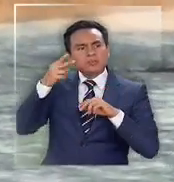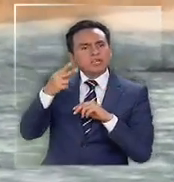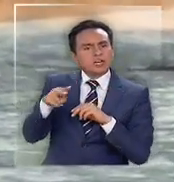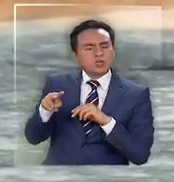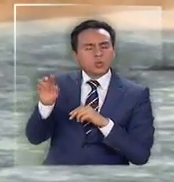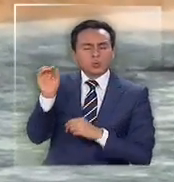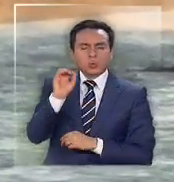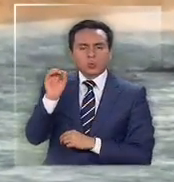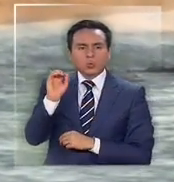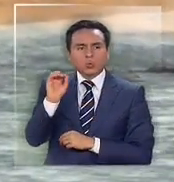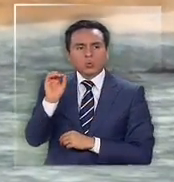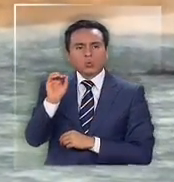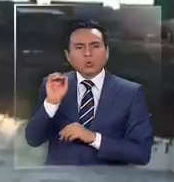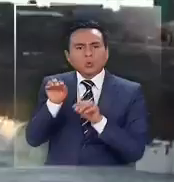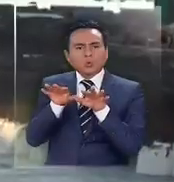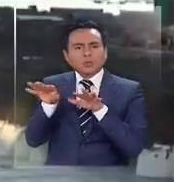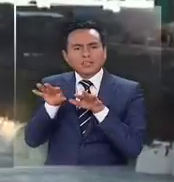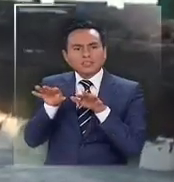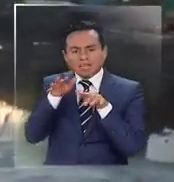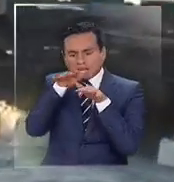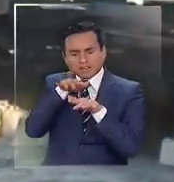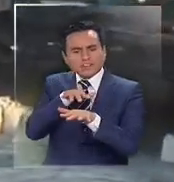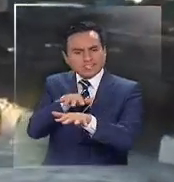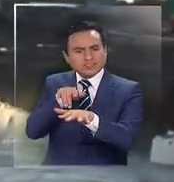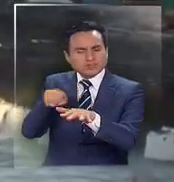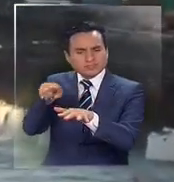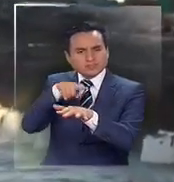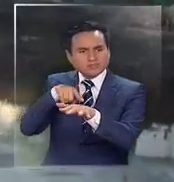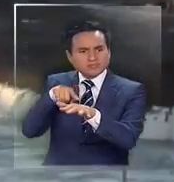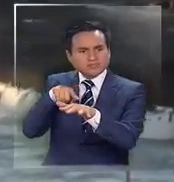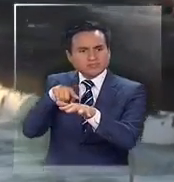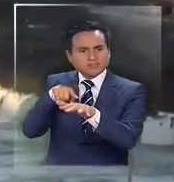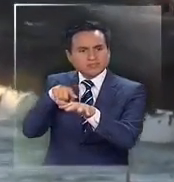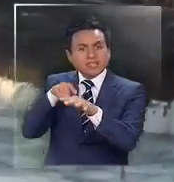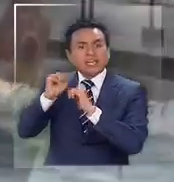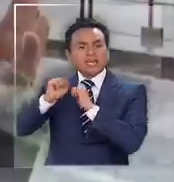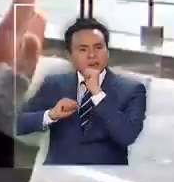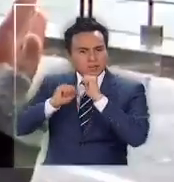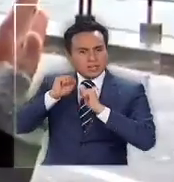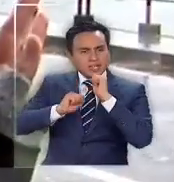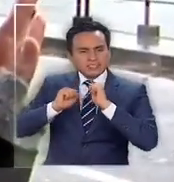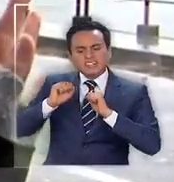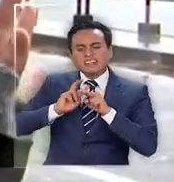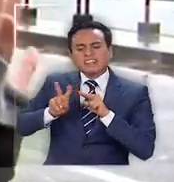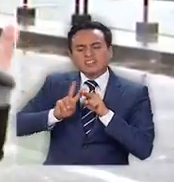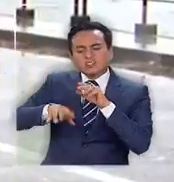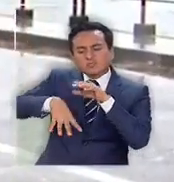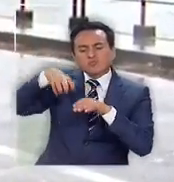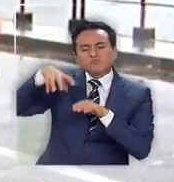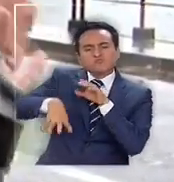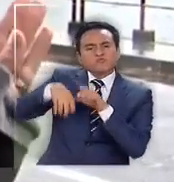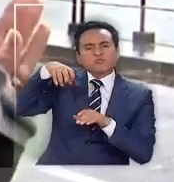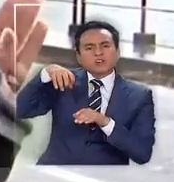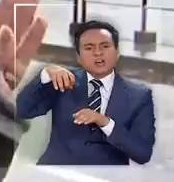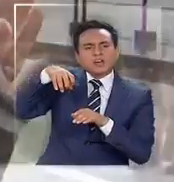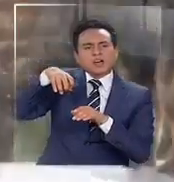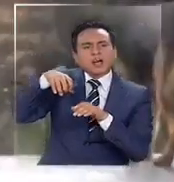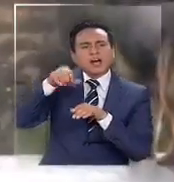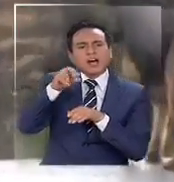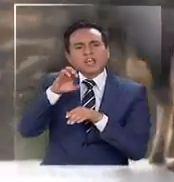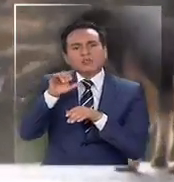bien de los ocupantes ribereños, ¿cierto? De las empresas que están extrayendo.